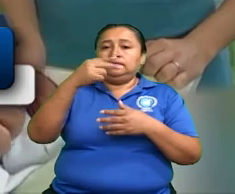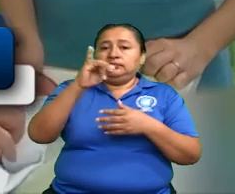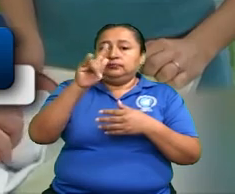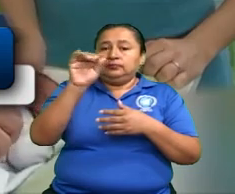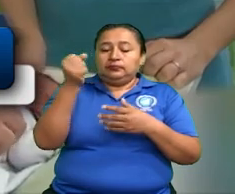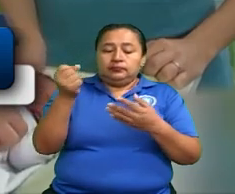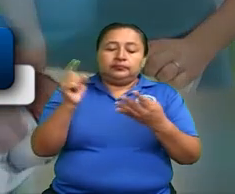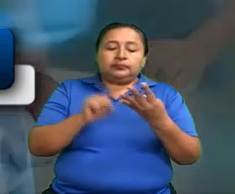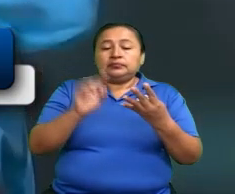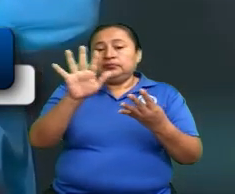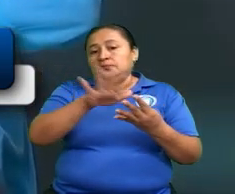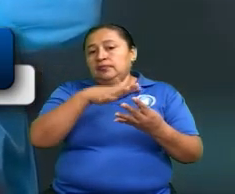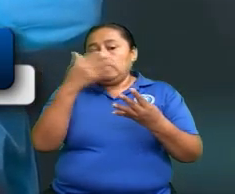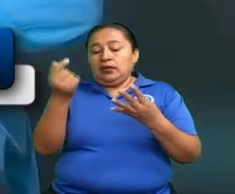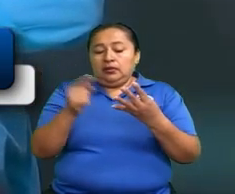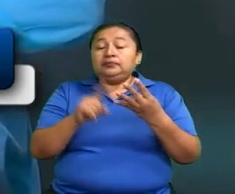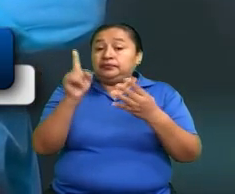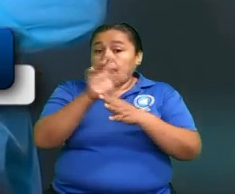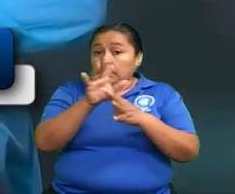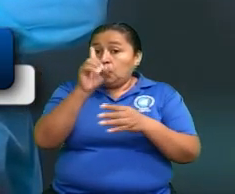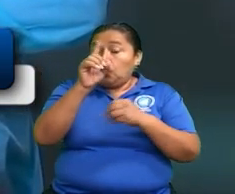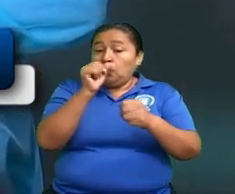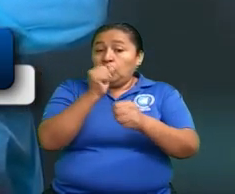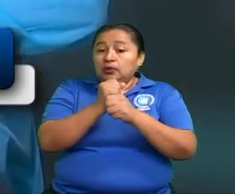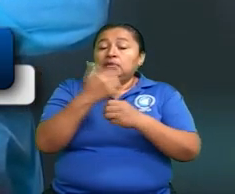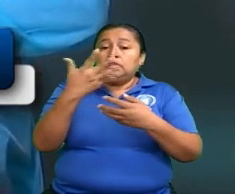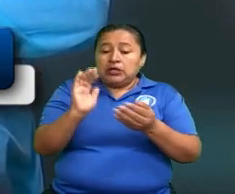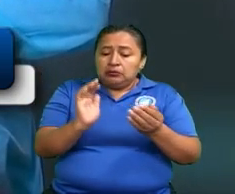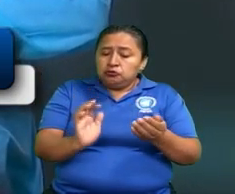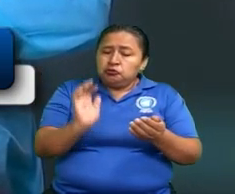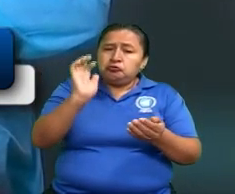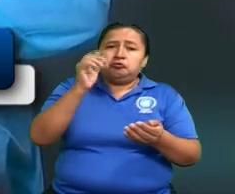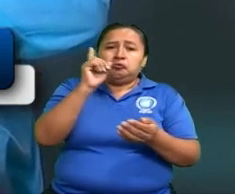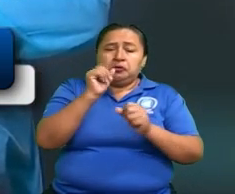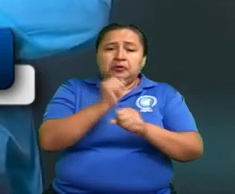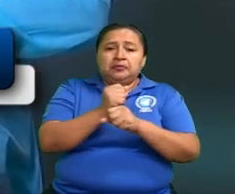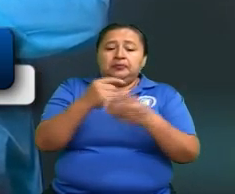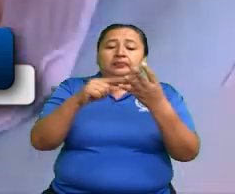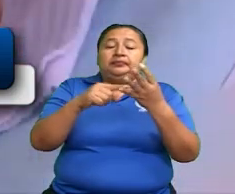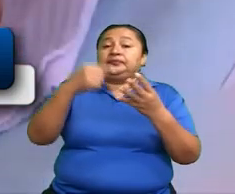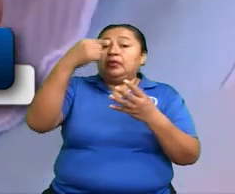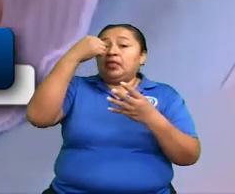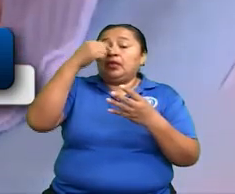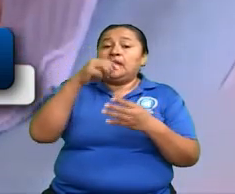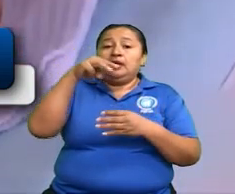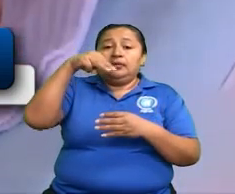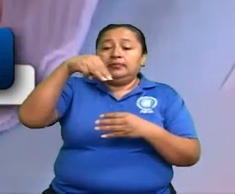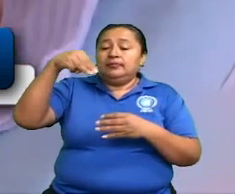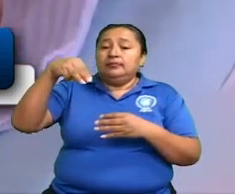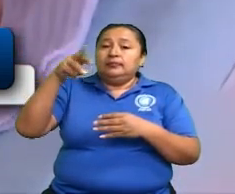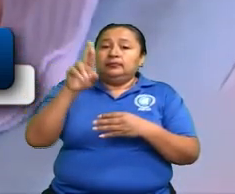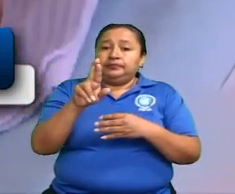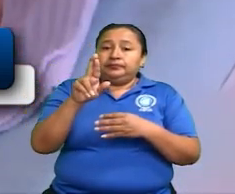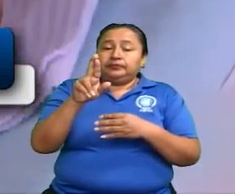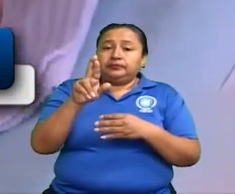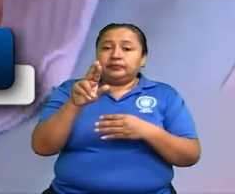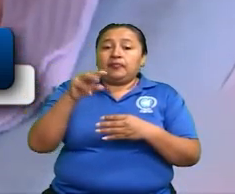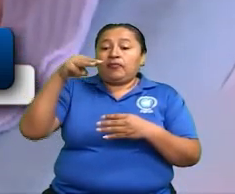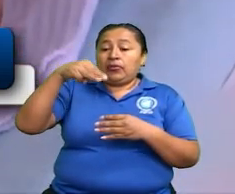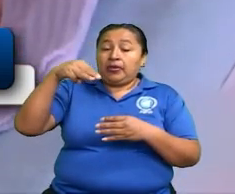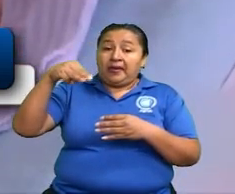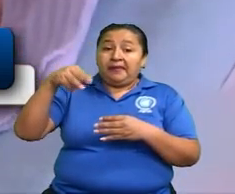otra que aplicamos al año, ya cuando el niño lo tenemos de 1 año, aplicamos lo que es la MMR. La